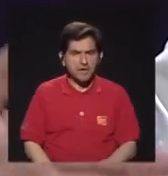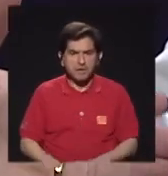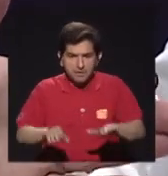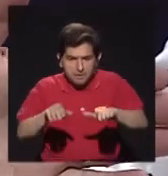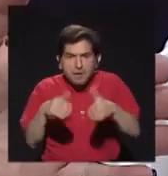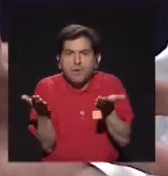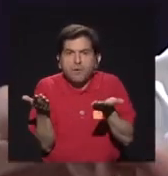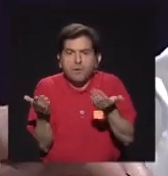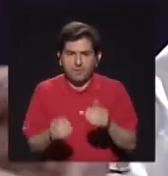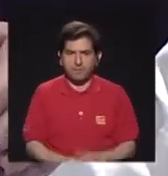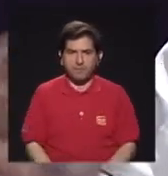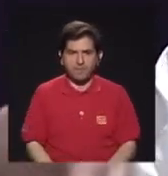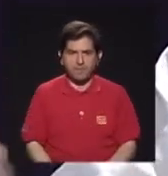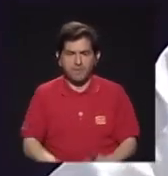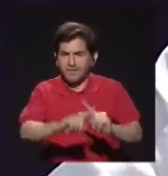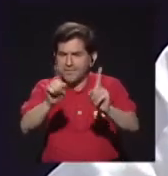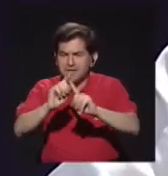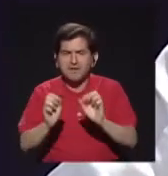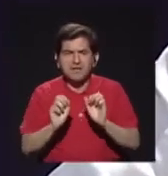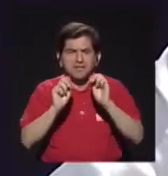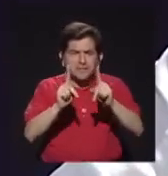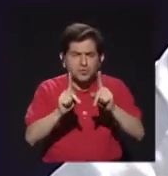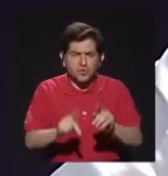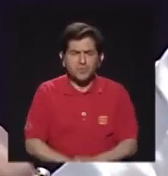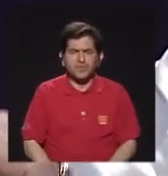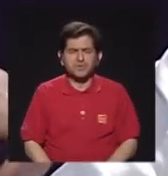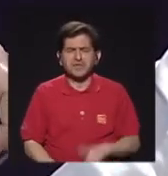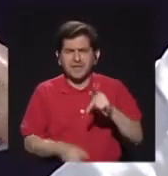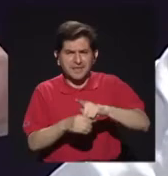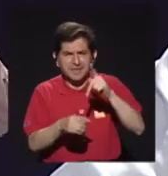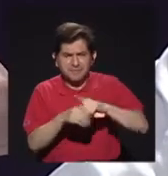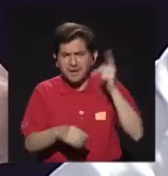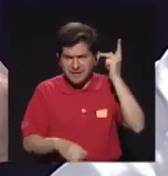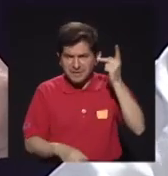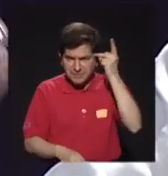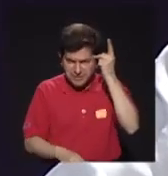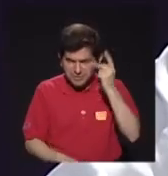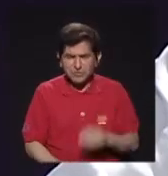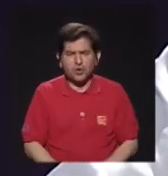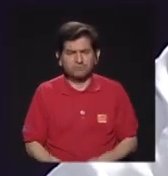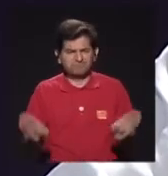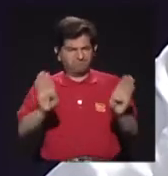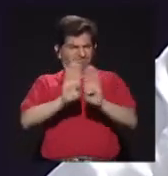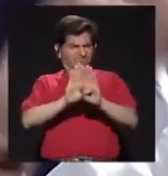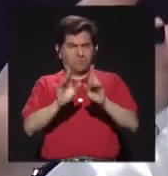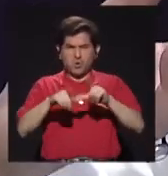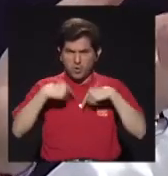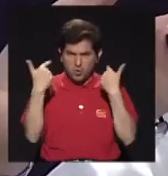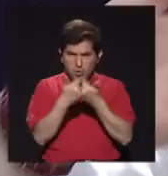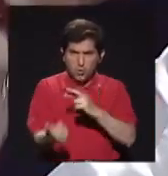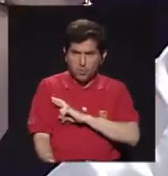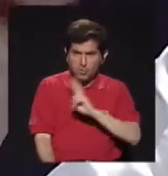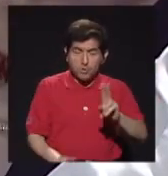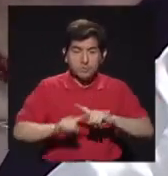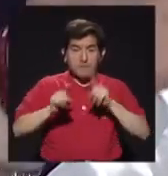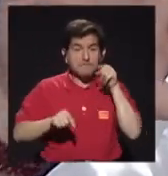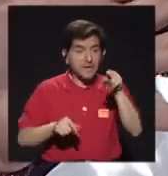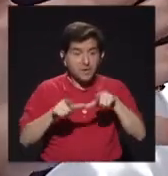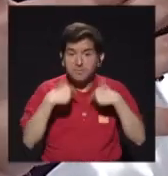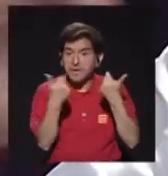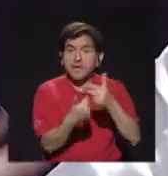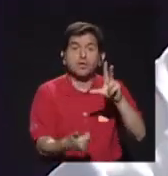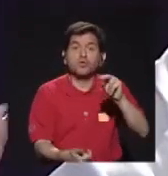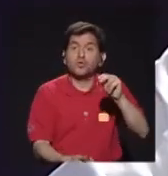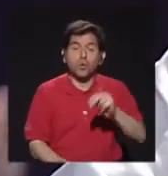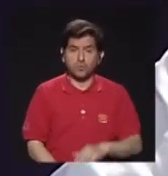tantos portones cerrados para la participación político electoral de sectores religiosos pero para estos no